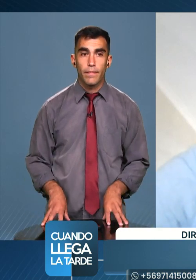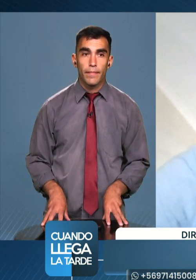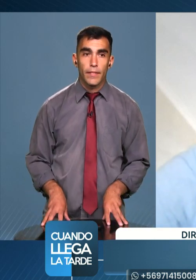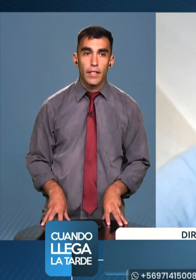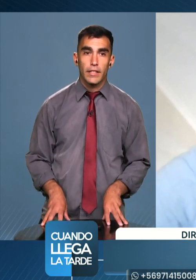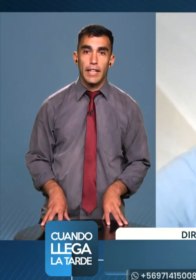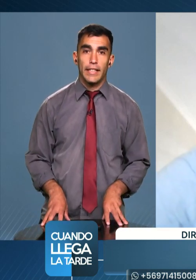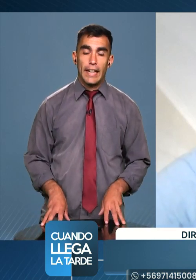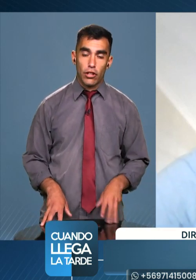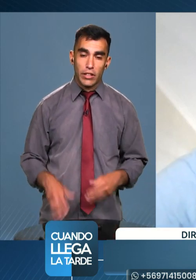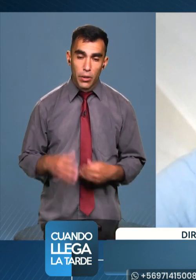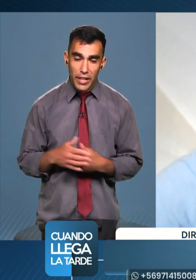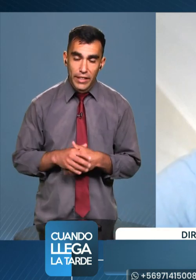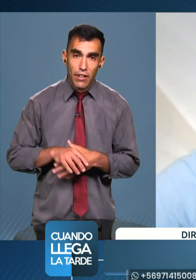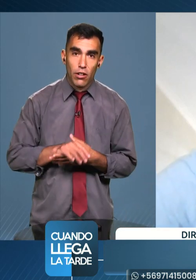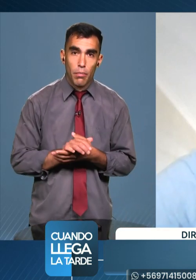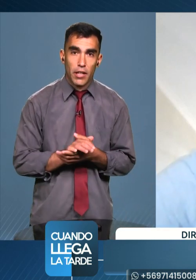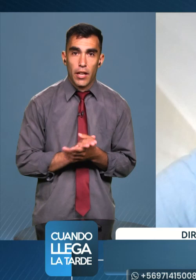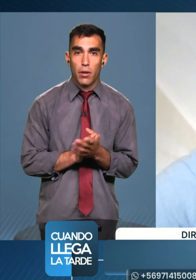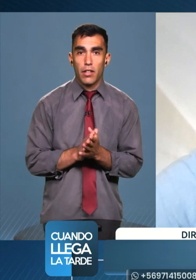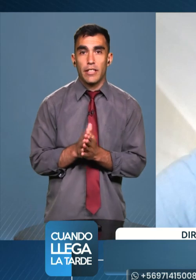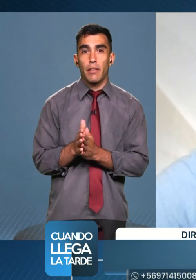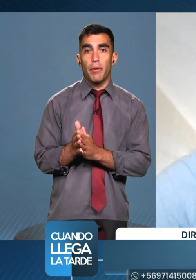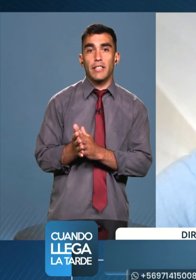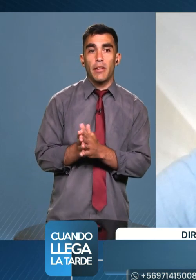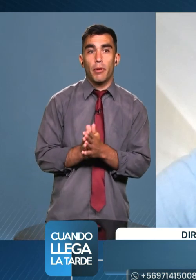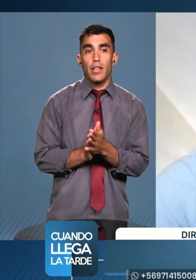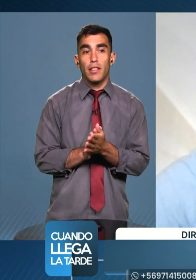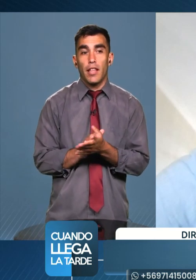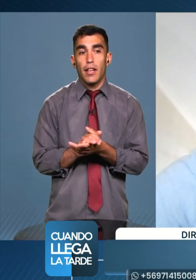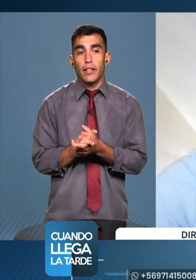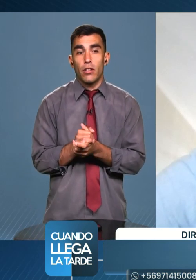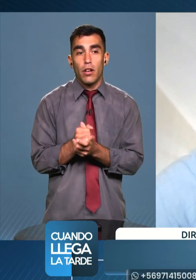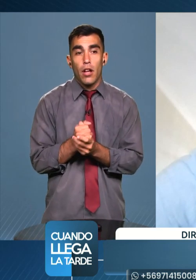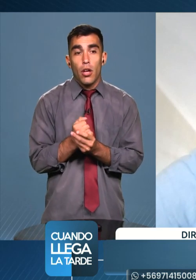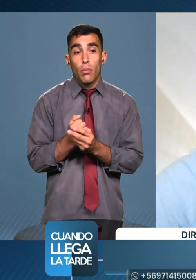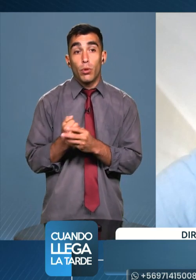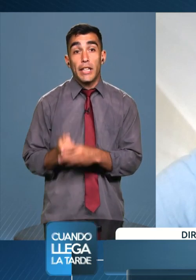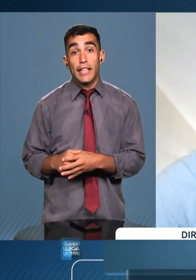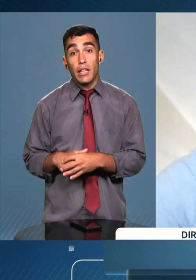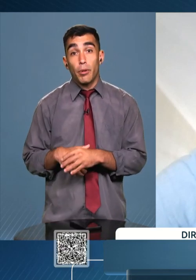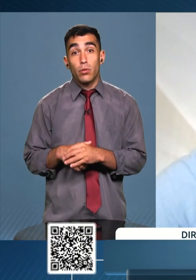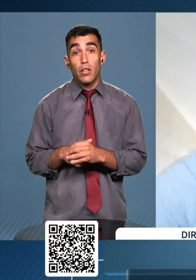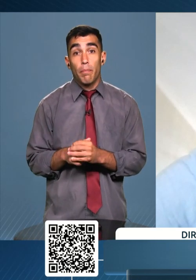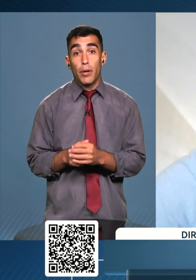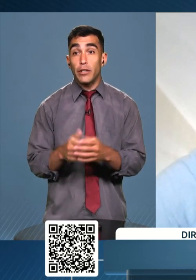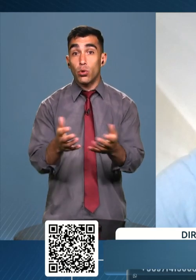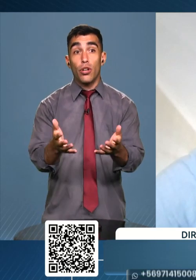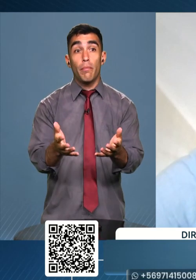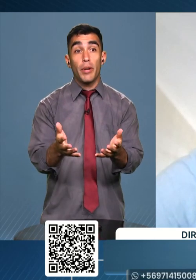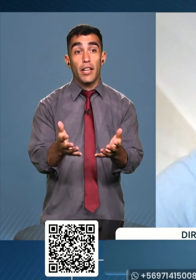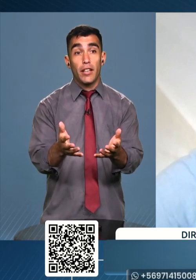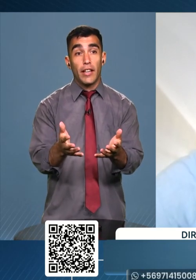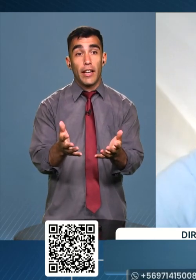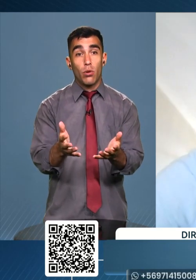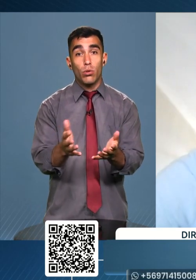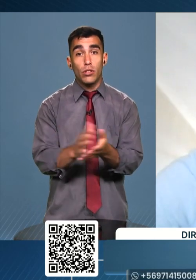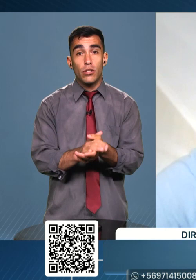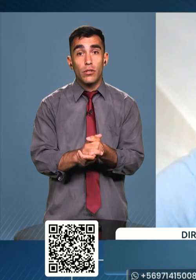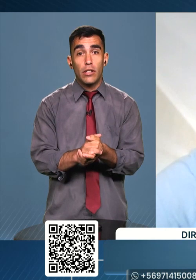recursos. Sí, continuar el trabajo en materia educativa siempre va a ser importante. Director, muchas gracias por su tiempo. En su nombre,